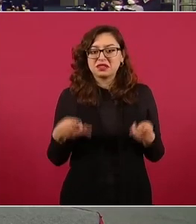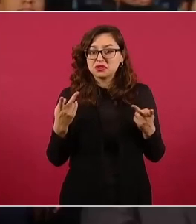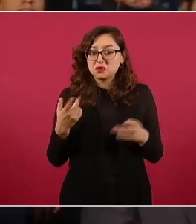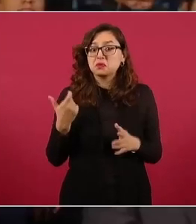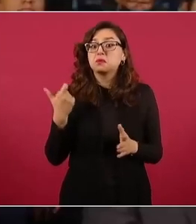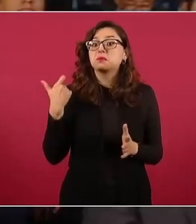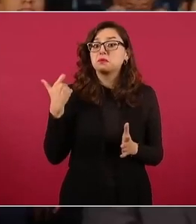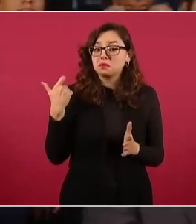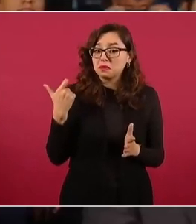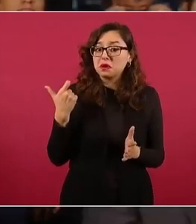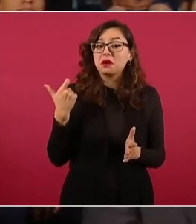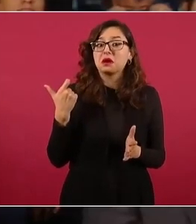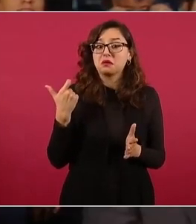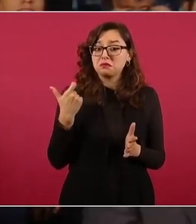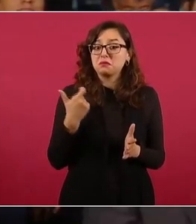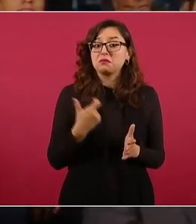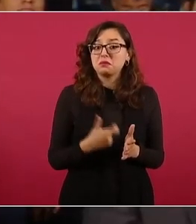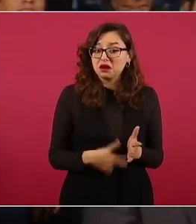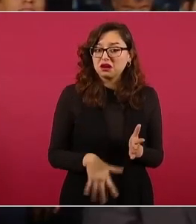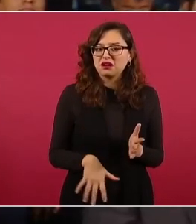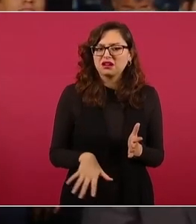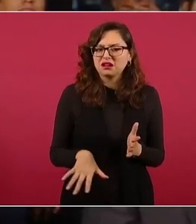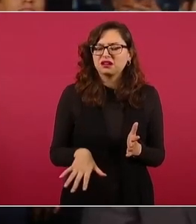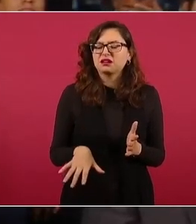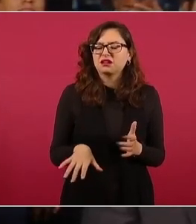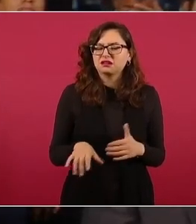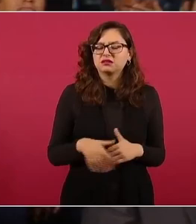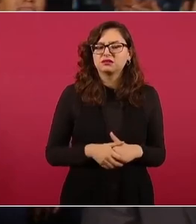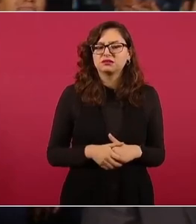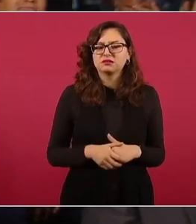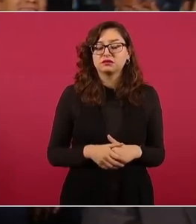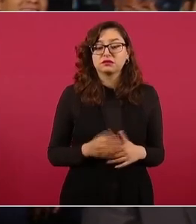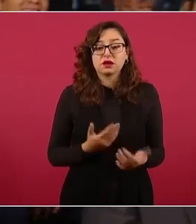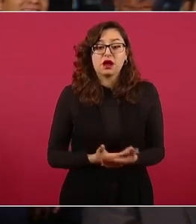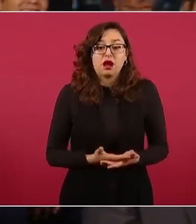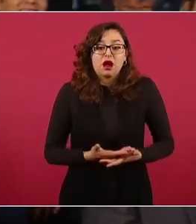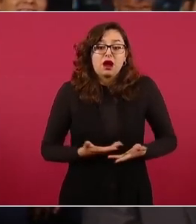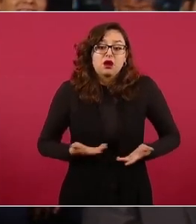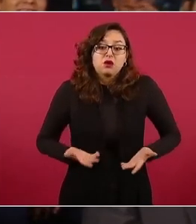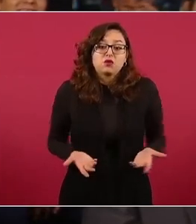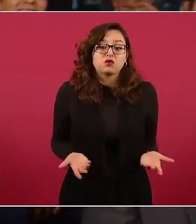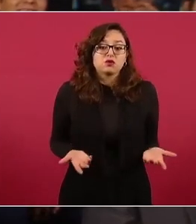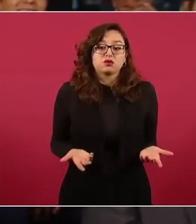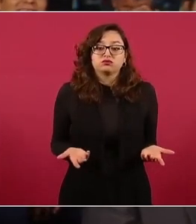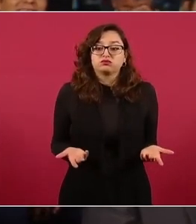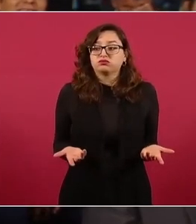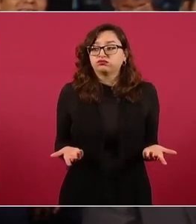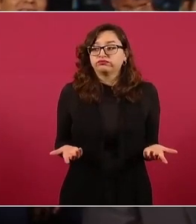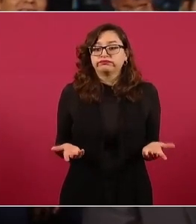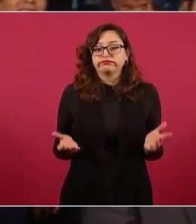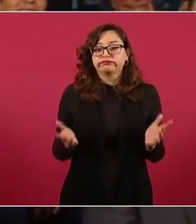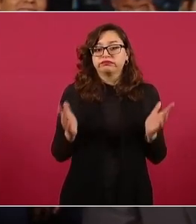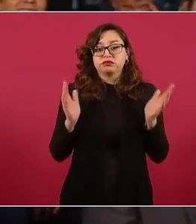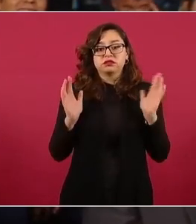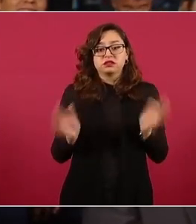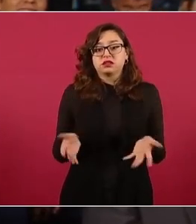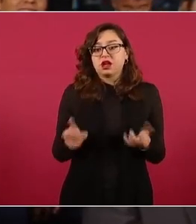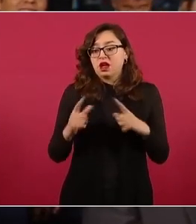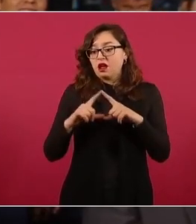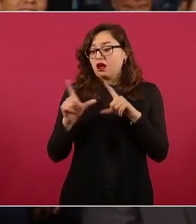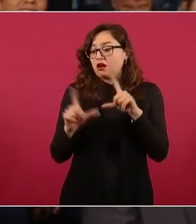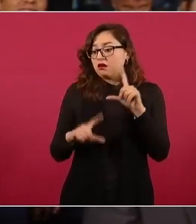baratas, muy muy baratas, y entonces ya nos quedamos sin esos seguros. Y yo creo